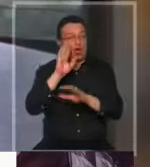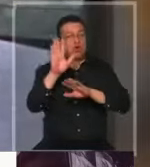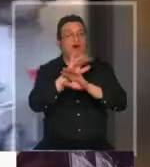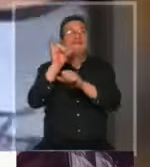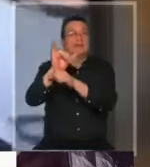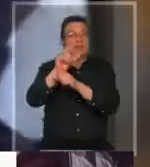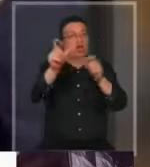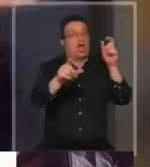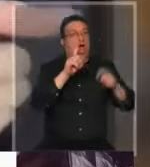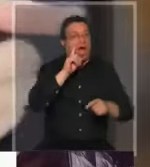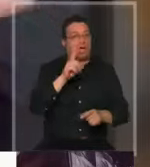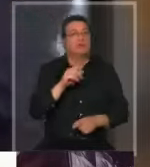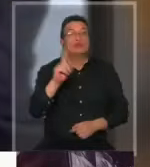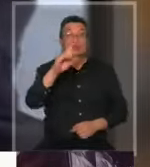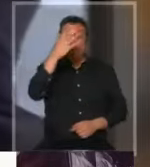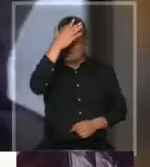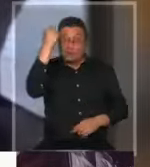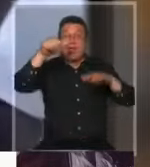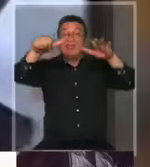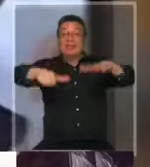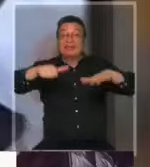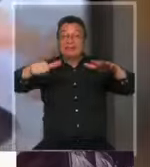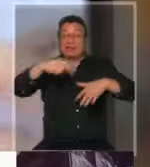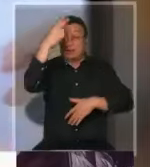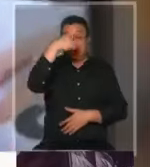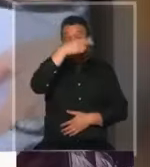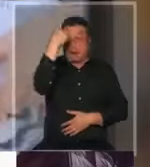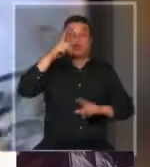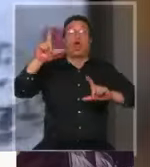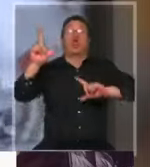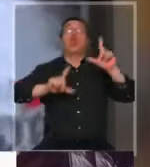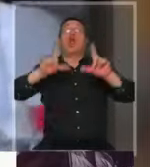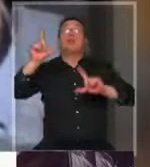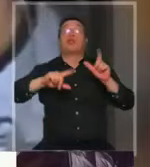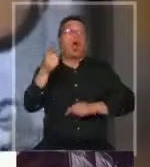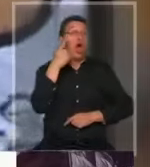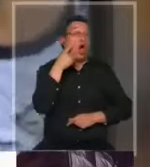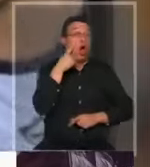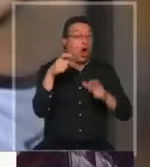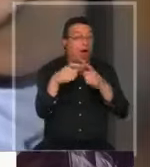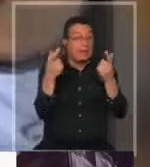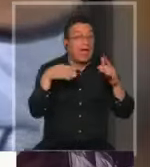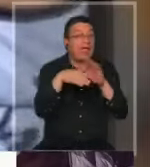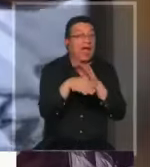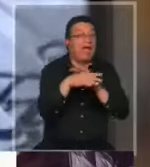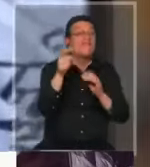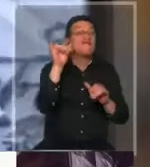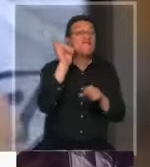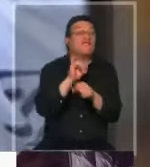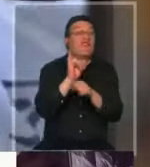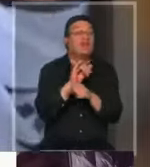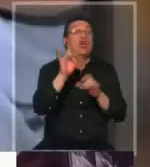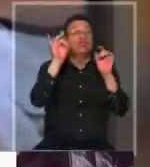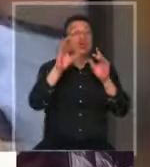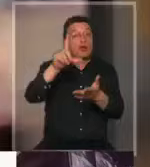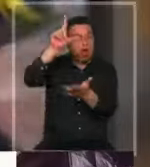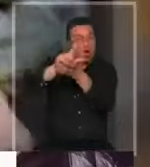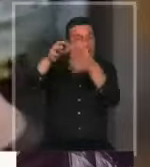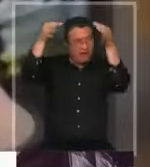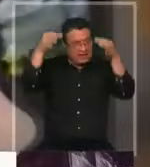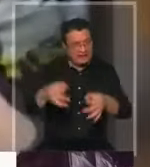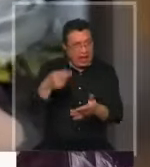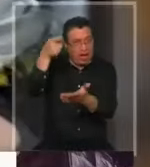estafando. No se olviden que este 16 de marzo estaremos tocando en Lollapalooza. Ojo chicos con las entradas falsificadas, solamente compren sitios